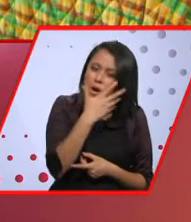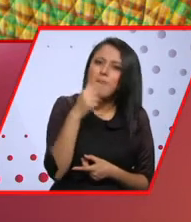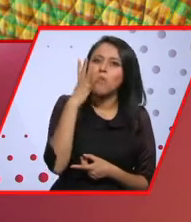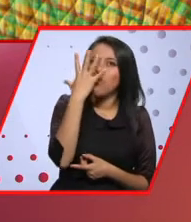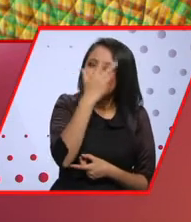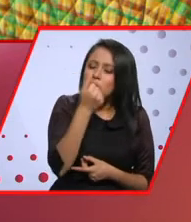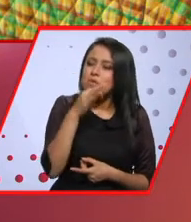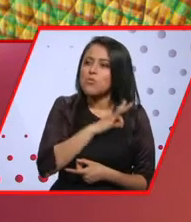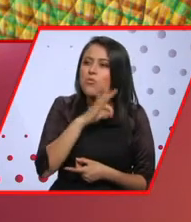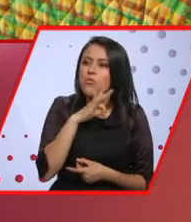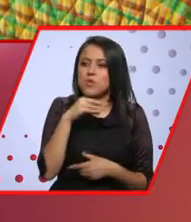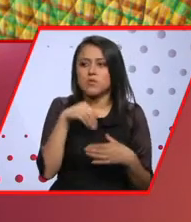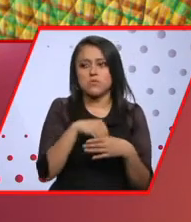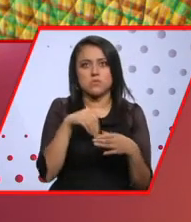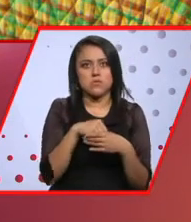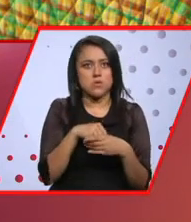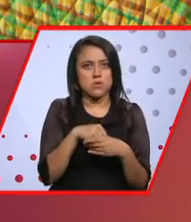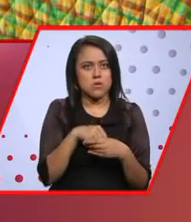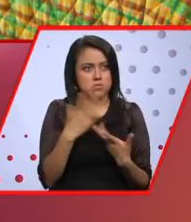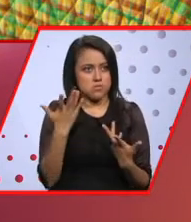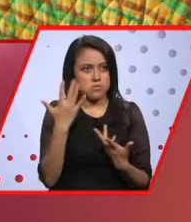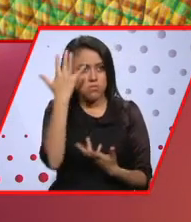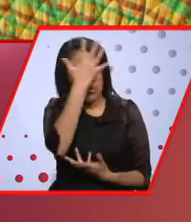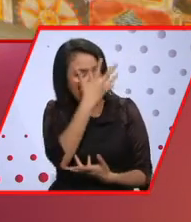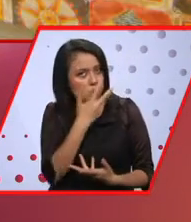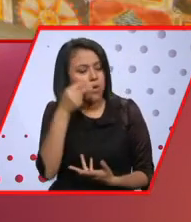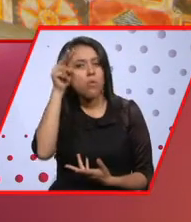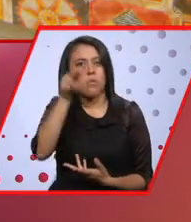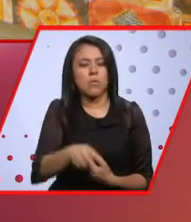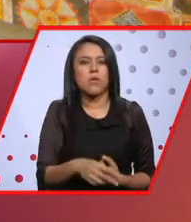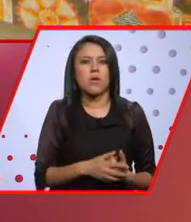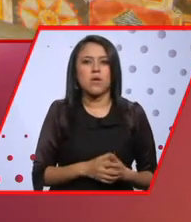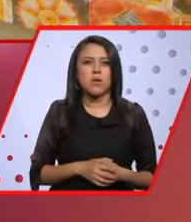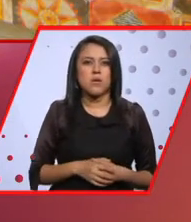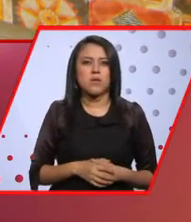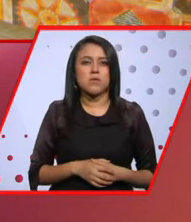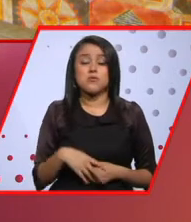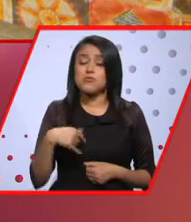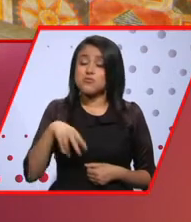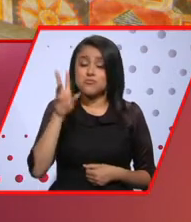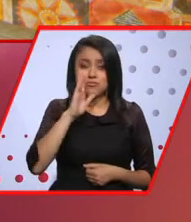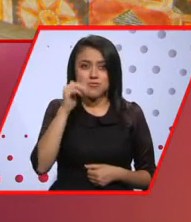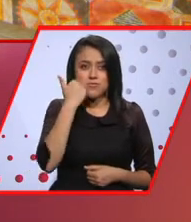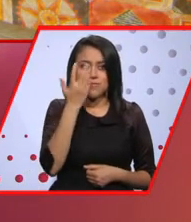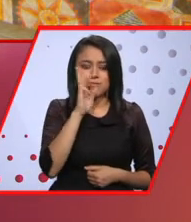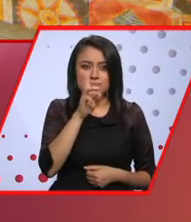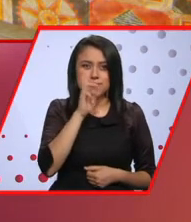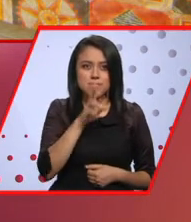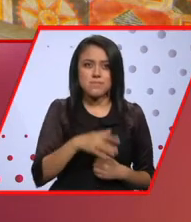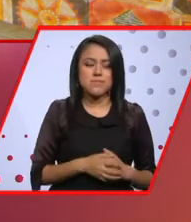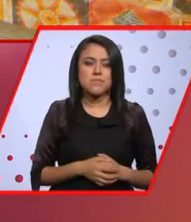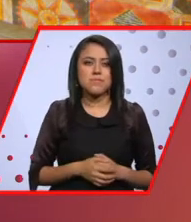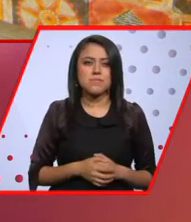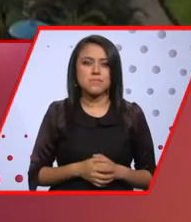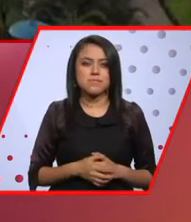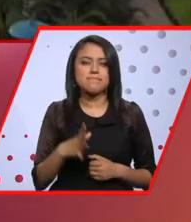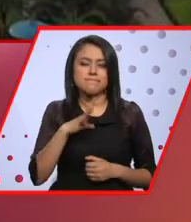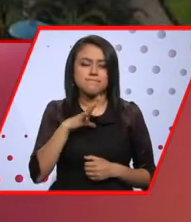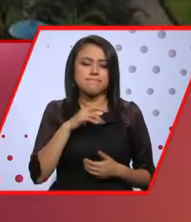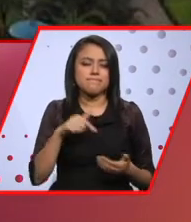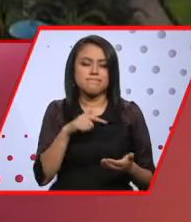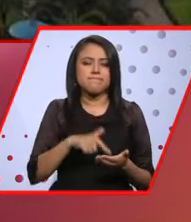esconderse. Qué bonito lugar tienen allá en Guatemala, Me llama la atención. Guanacaste es uno de los centros turísticos